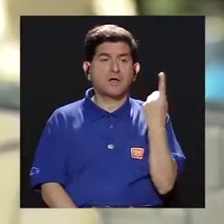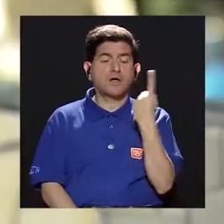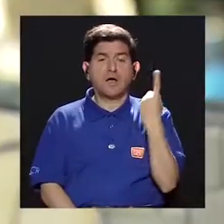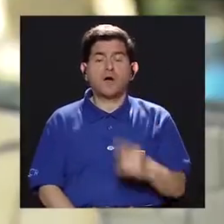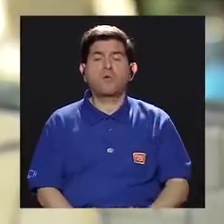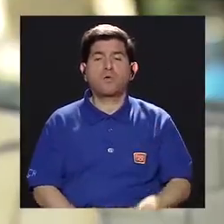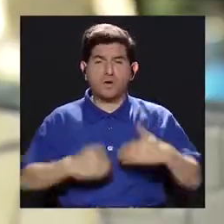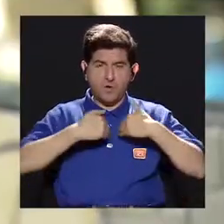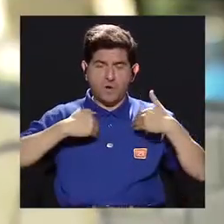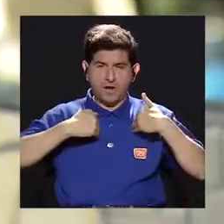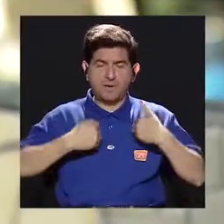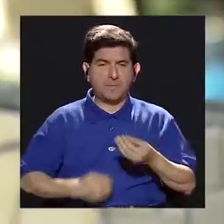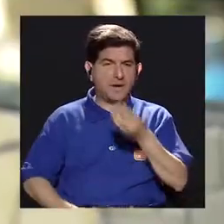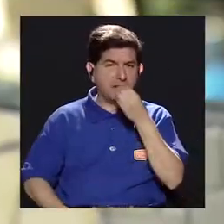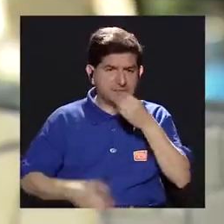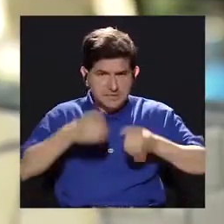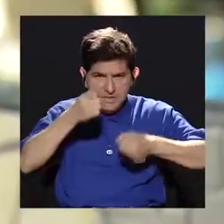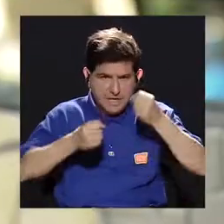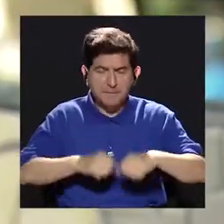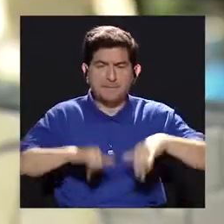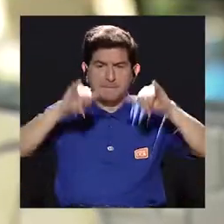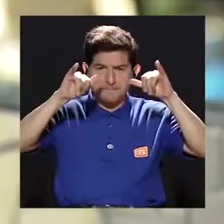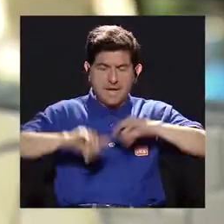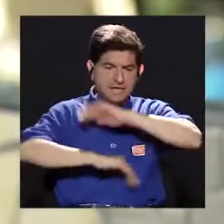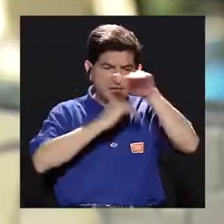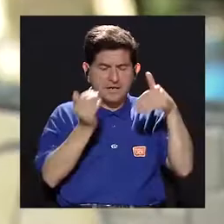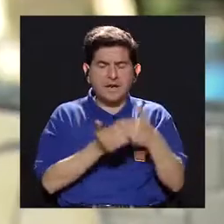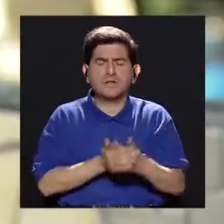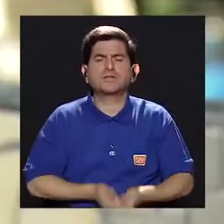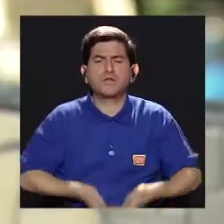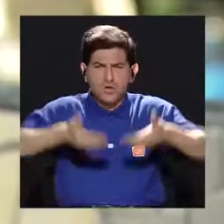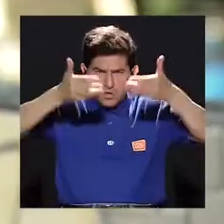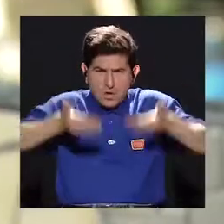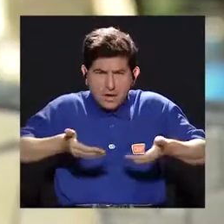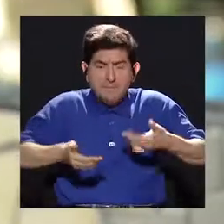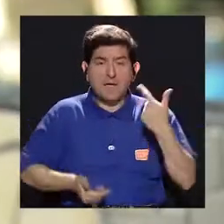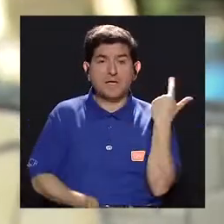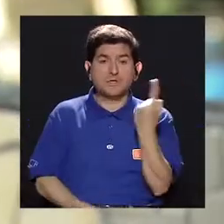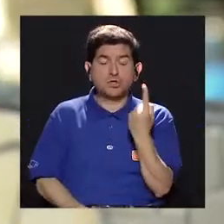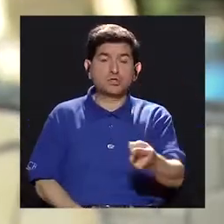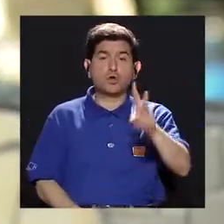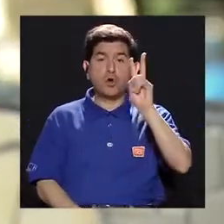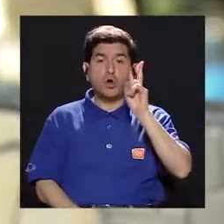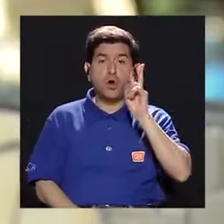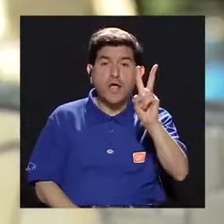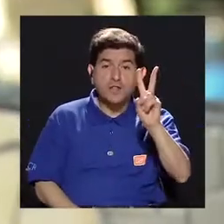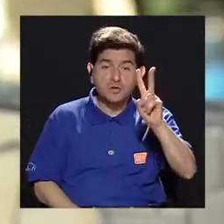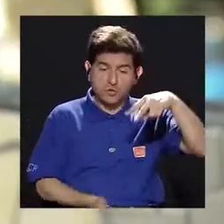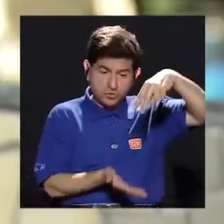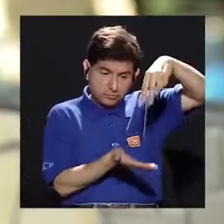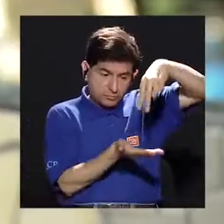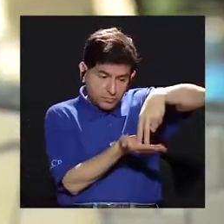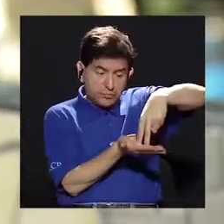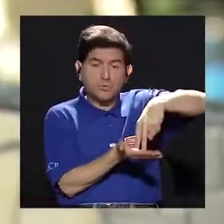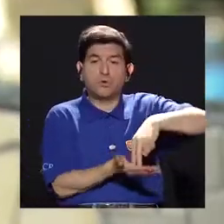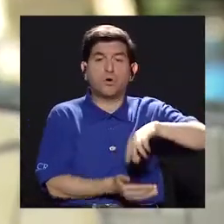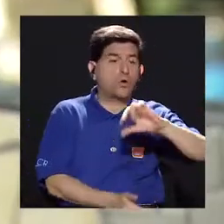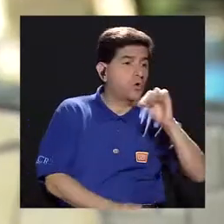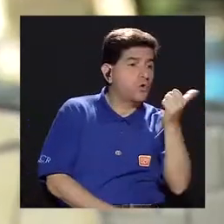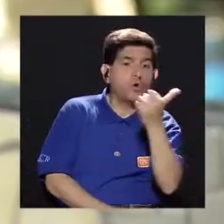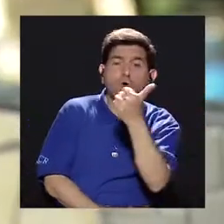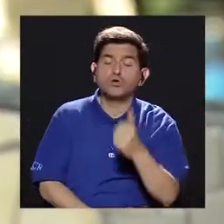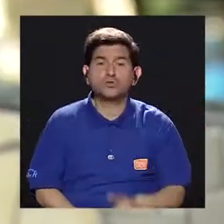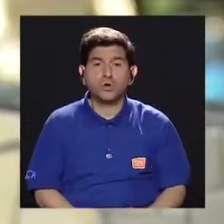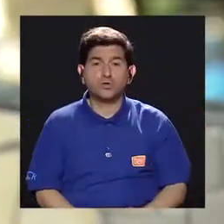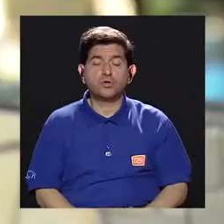único mamífero que mantiene todo el peso de su cuerpo solo en dos extremidades, el resto, la